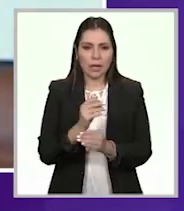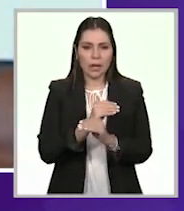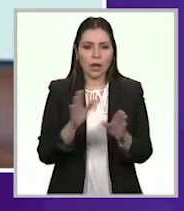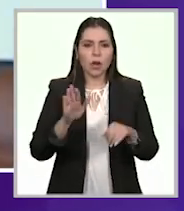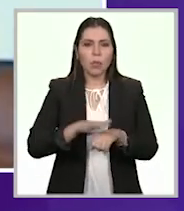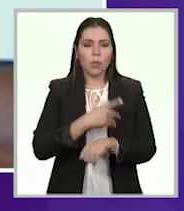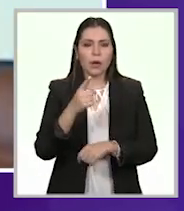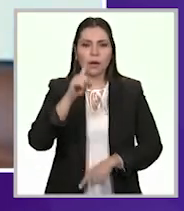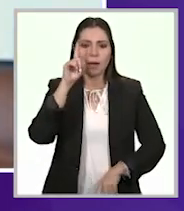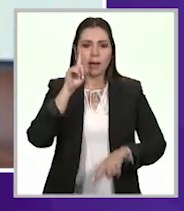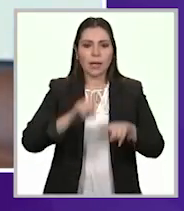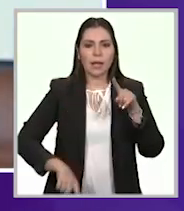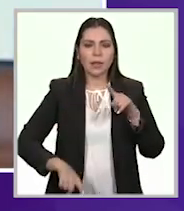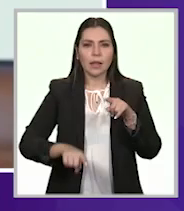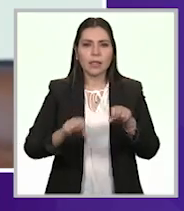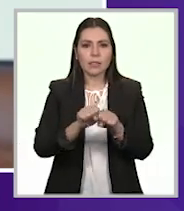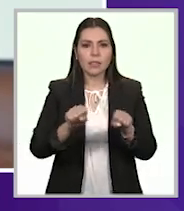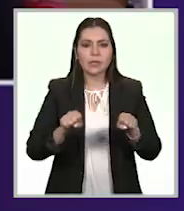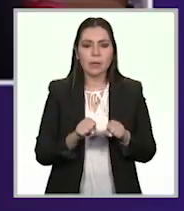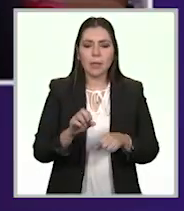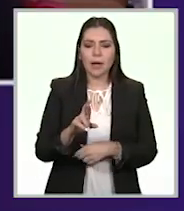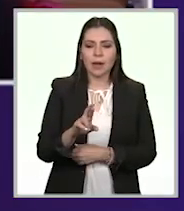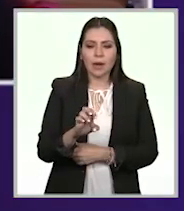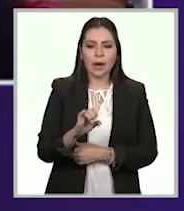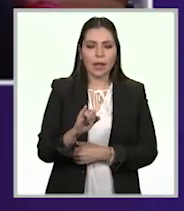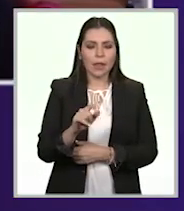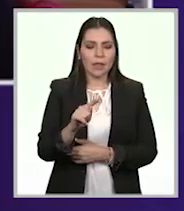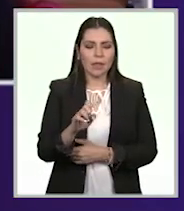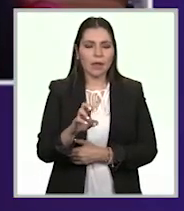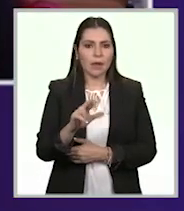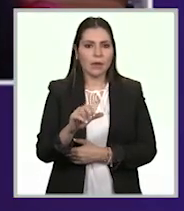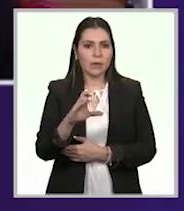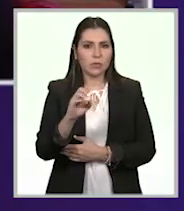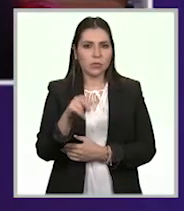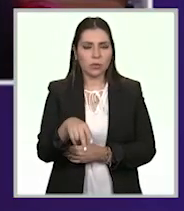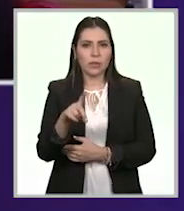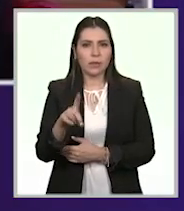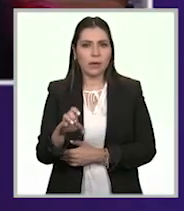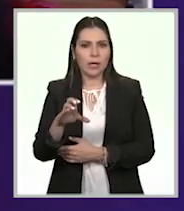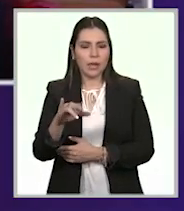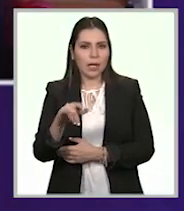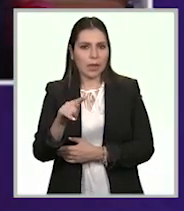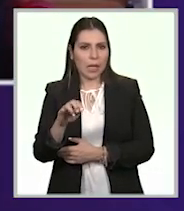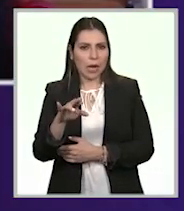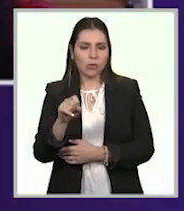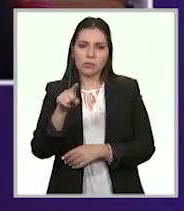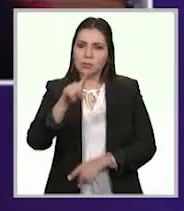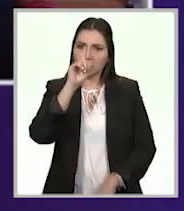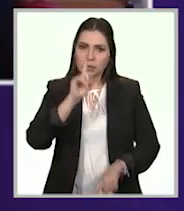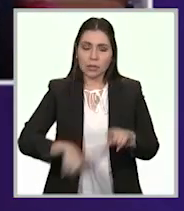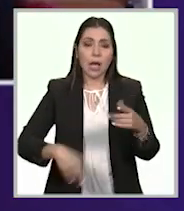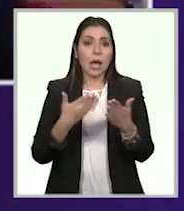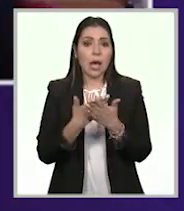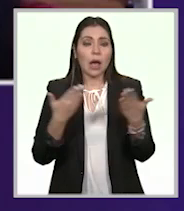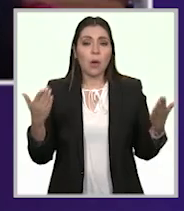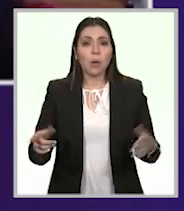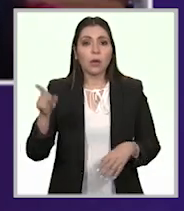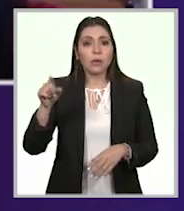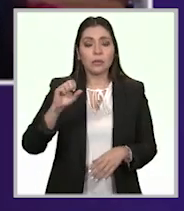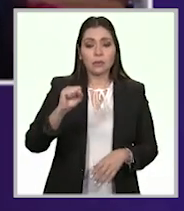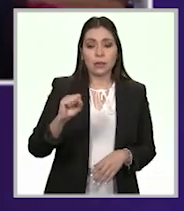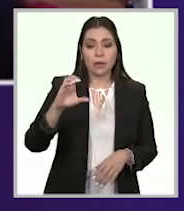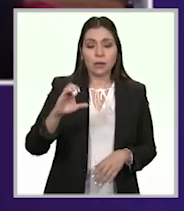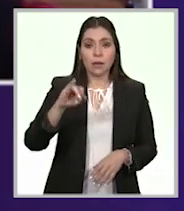que se elimina el sistema de reiteración de criterios. ¿Qué quiere decir esto? Que ahora basta una sola decisión de la